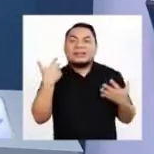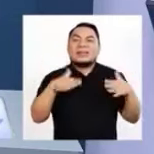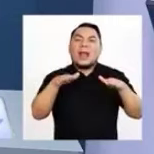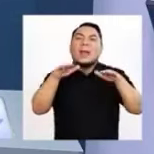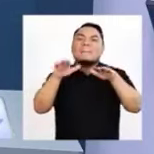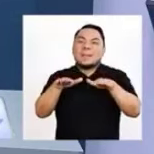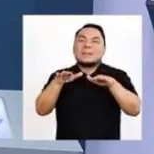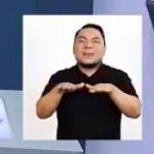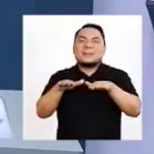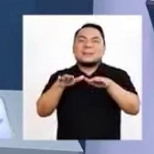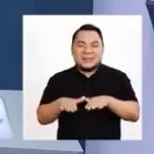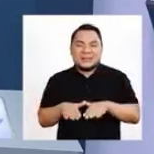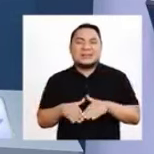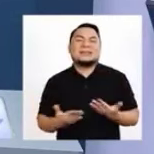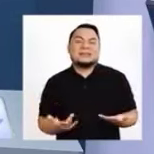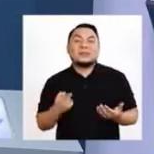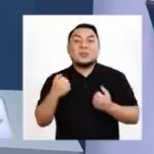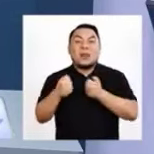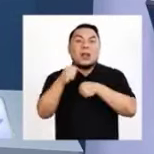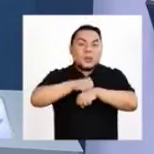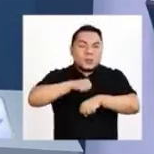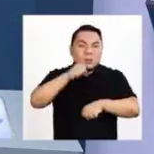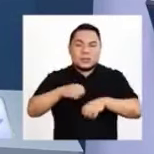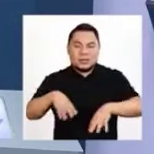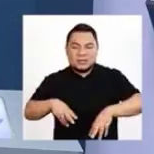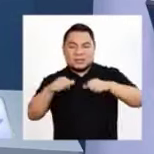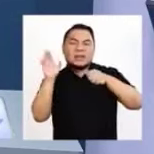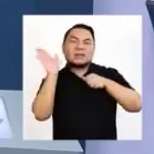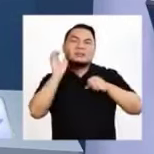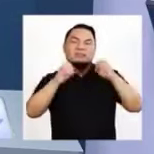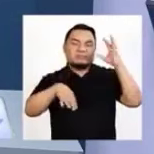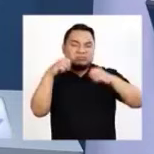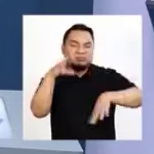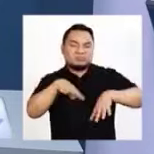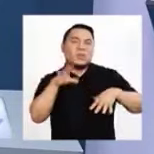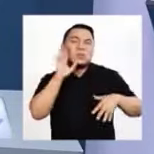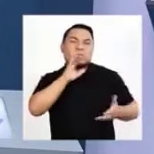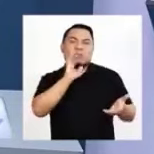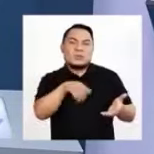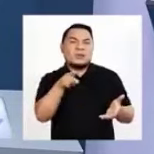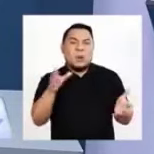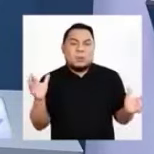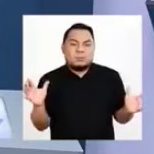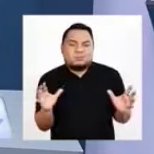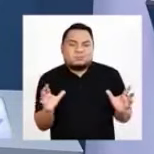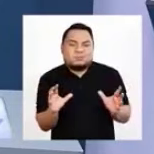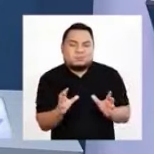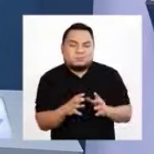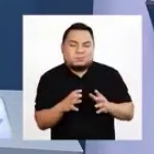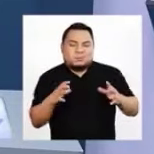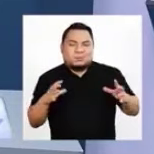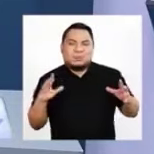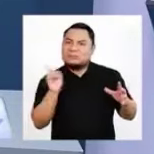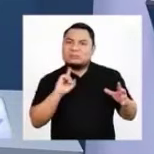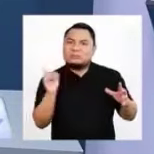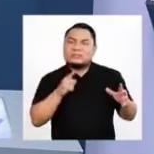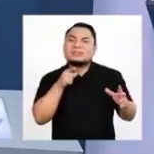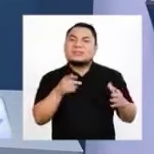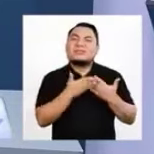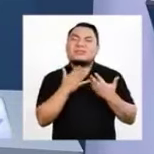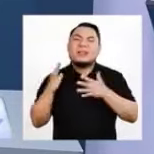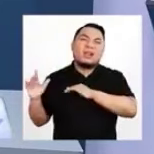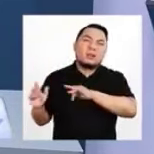está mitigando el peligro que rocas, arena, maleza o la basura se acumulen y